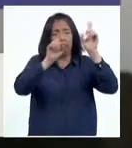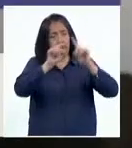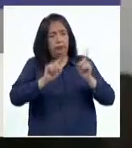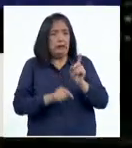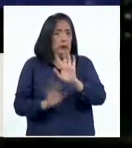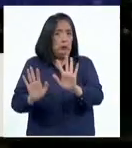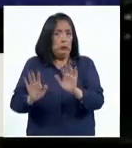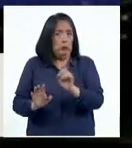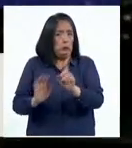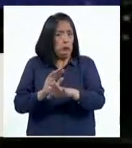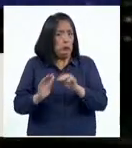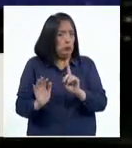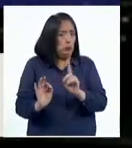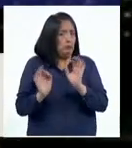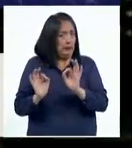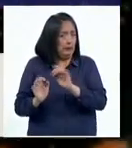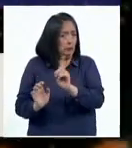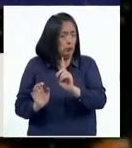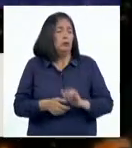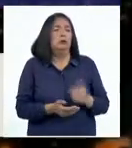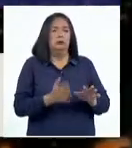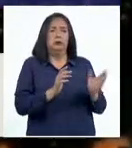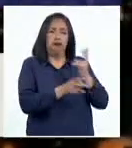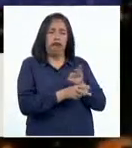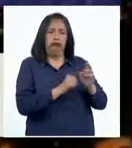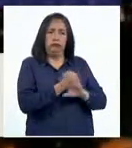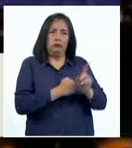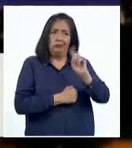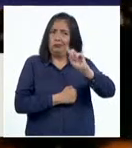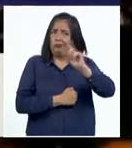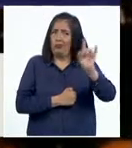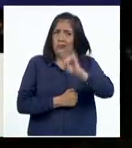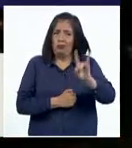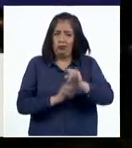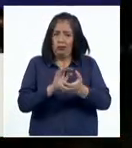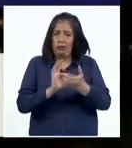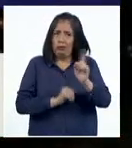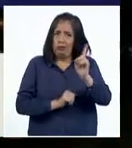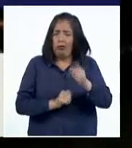expongan. Que se pongan a buen recaudo. No usar celulares. No estar